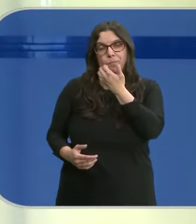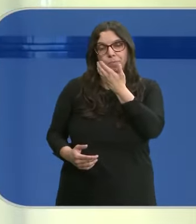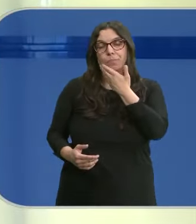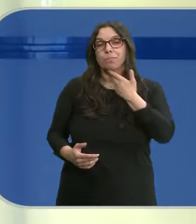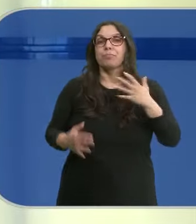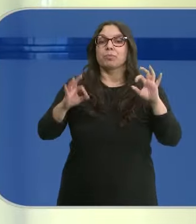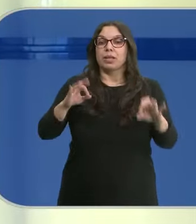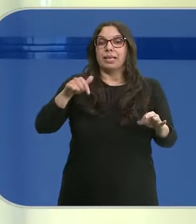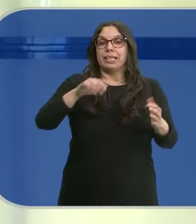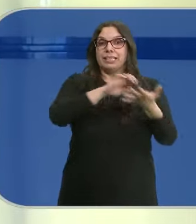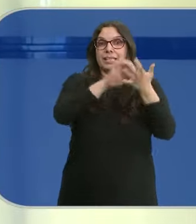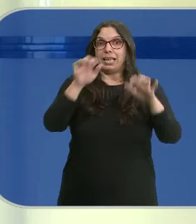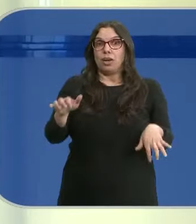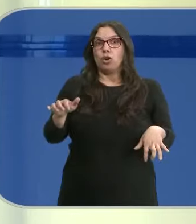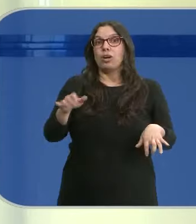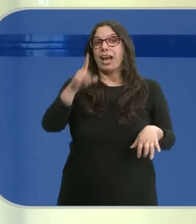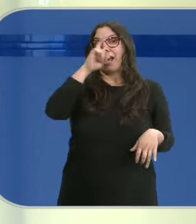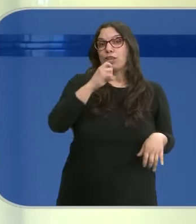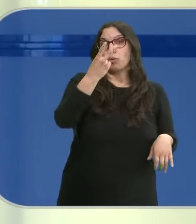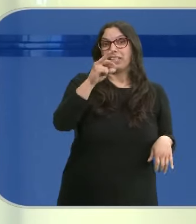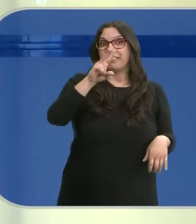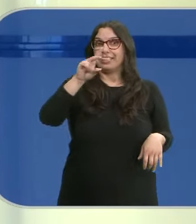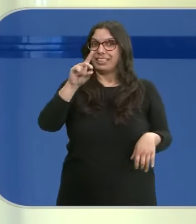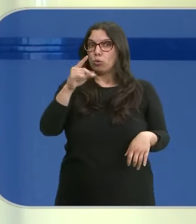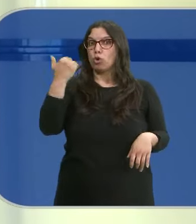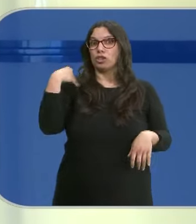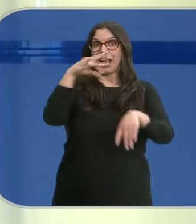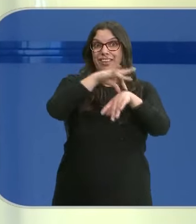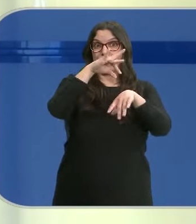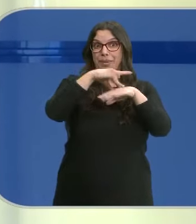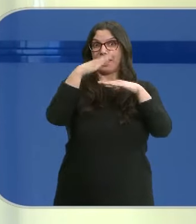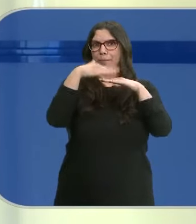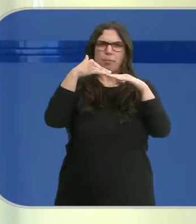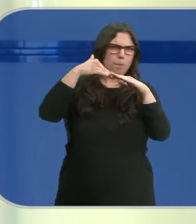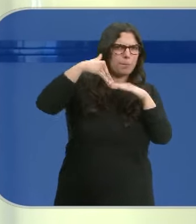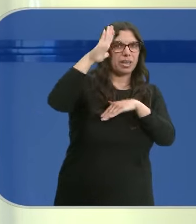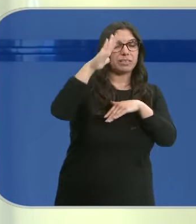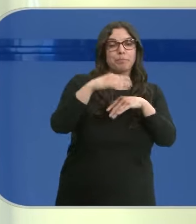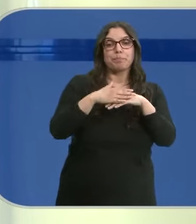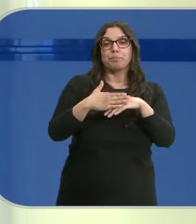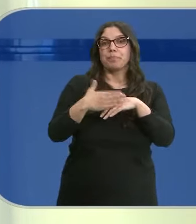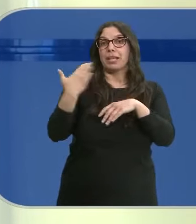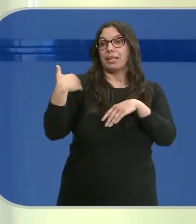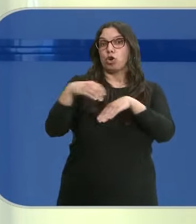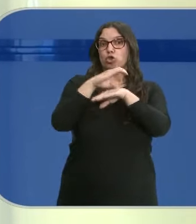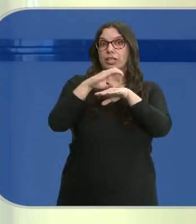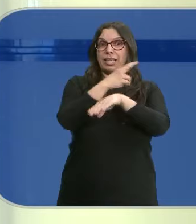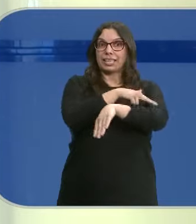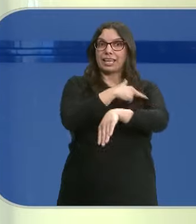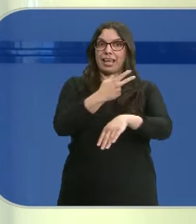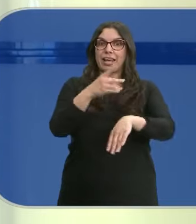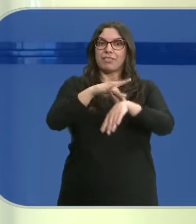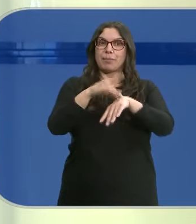Sí, de hecho es que Castilla y León supera desde el año 2021 el estándar mínimo cuando la Consejería de Sanidad implementó tres nuevas patologías pasando de